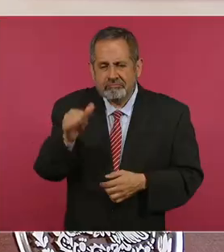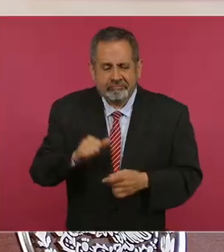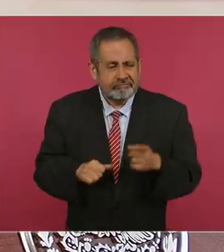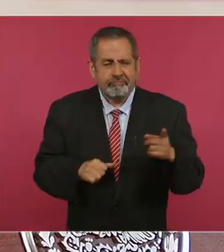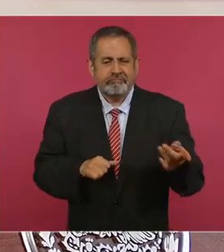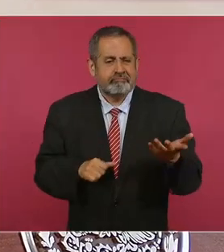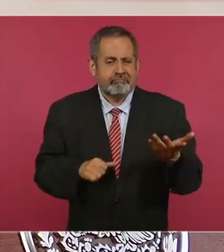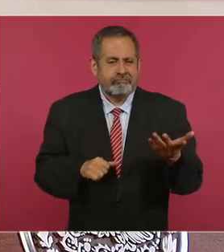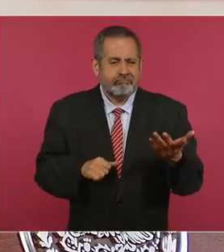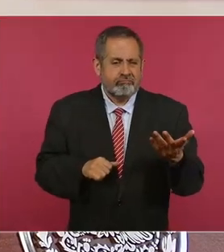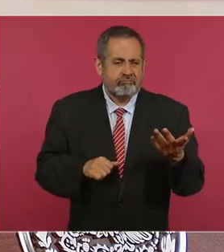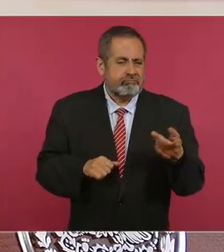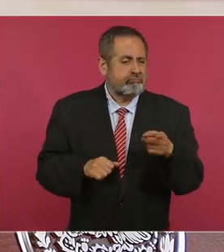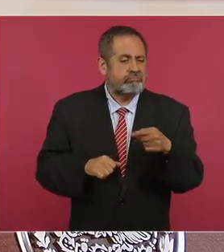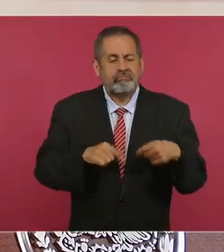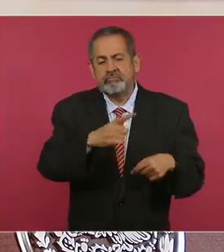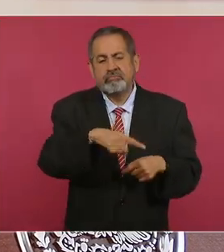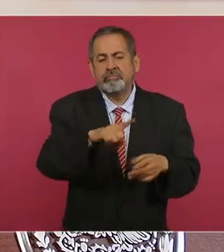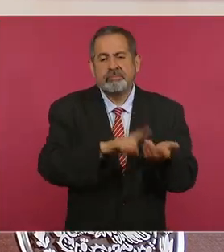ni mucho menos